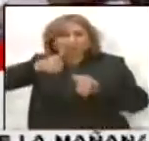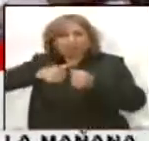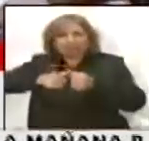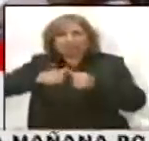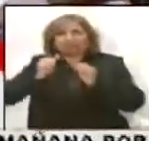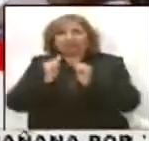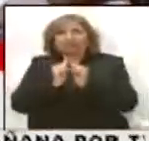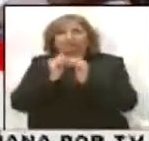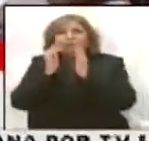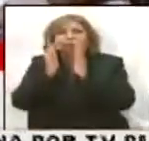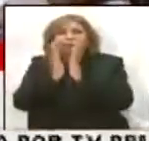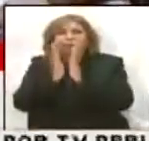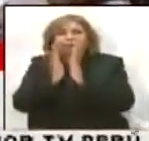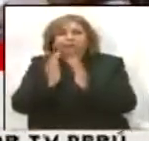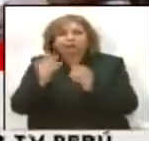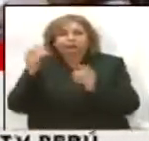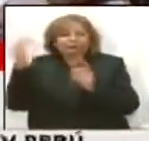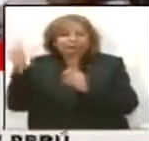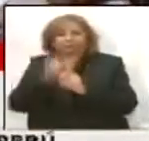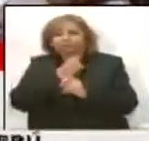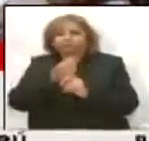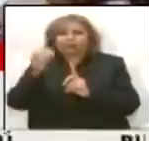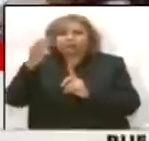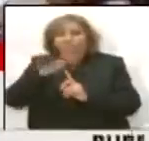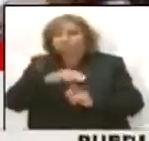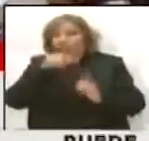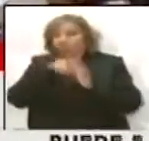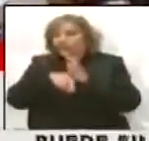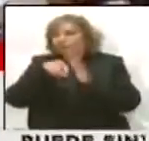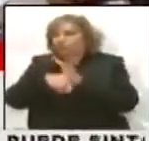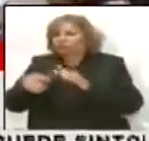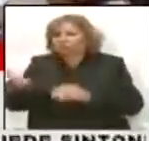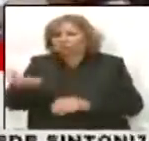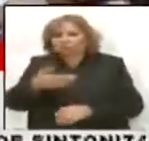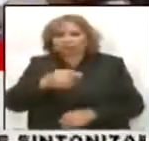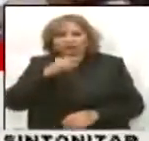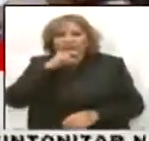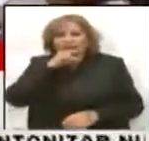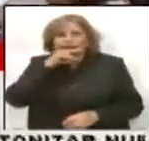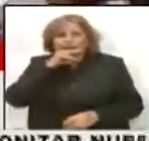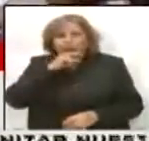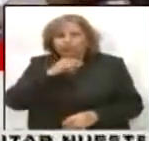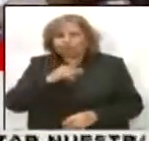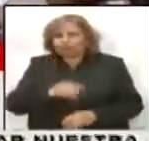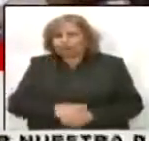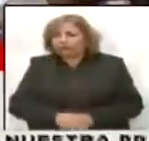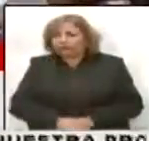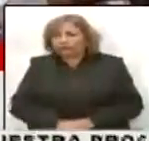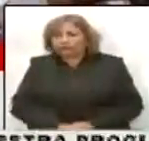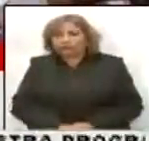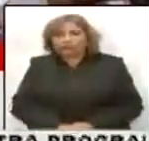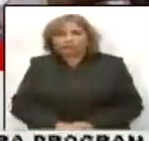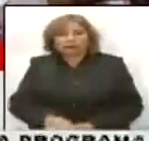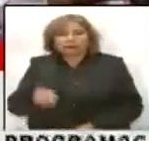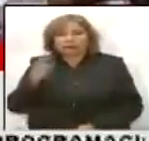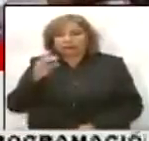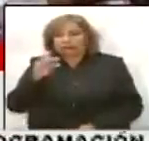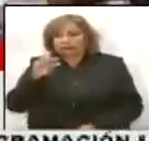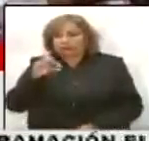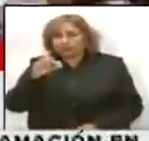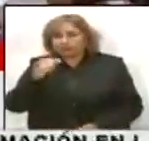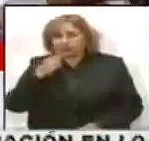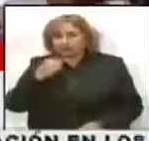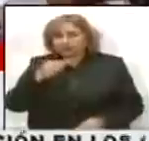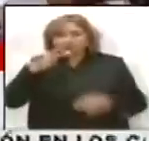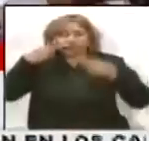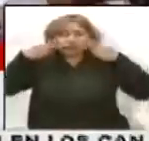un día de la memoria y contra la violencia, esa matanza que hubo a mujeres, a mujeres, personas LGTB en la